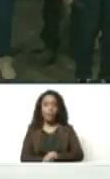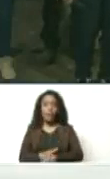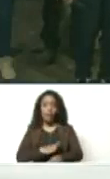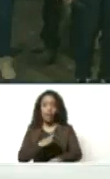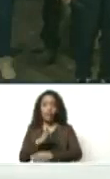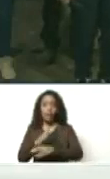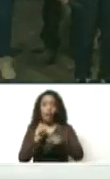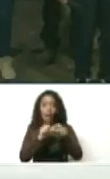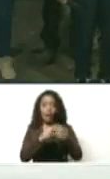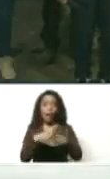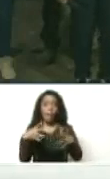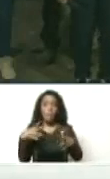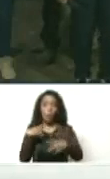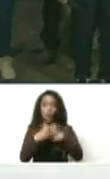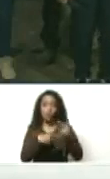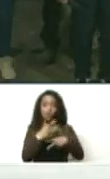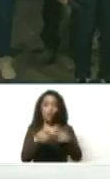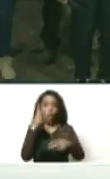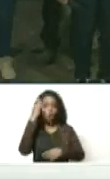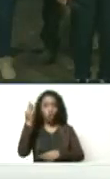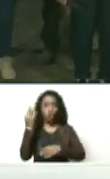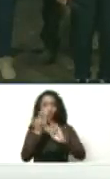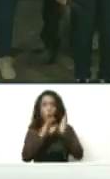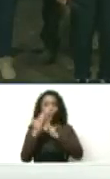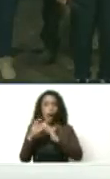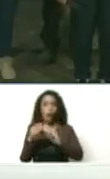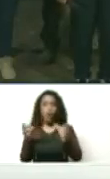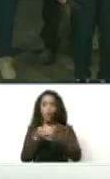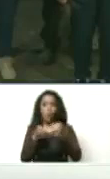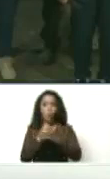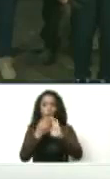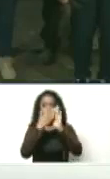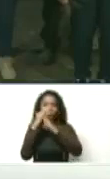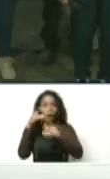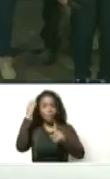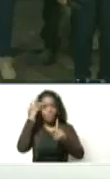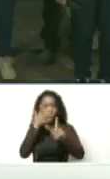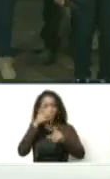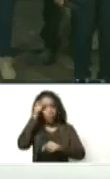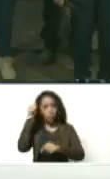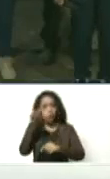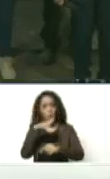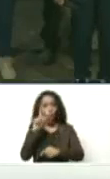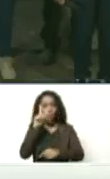campo a producir en los consejos comunales, en las comunas, formar al pueblo,